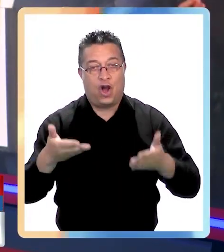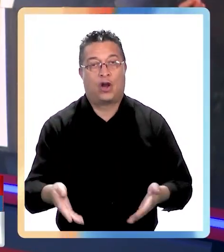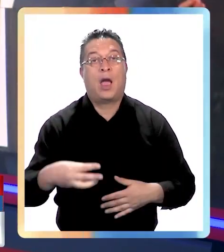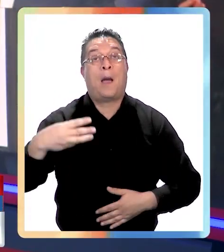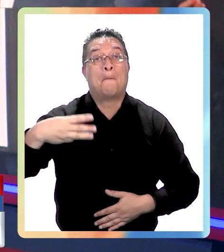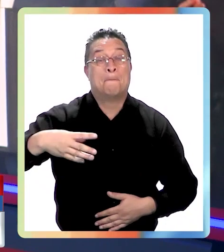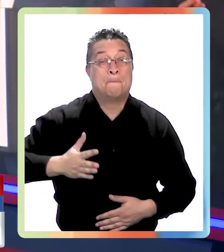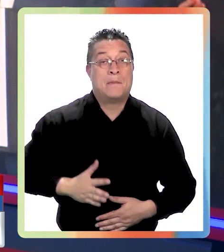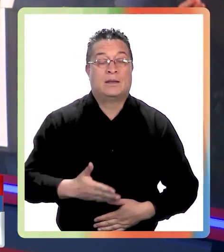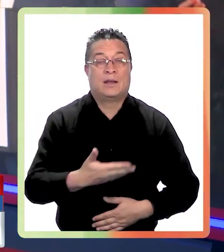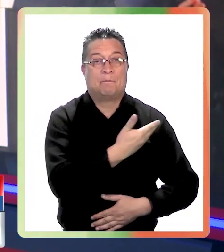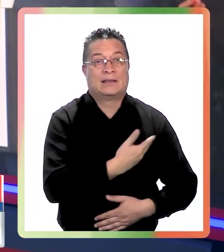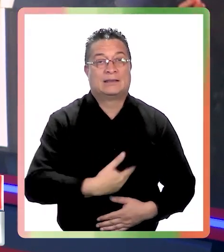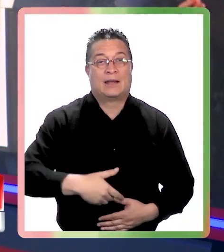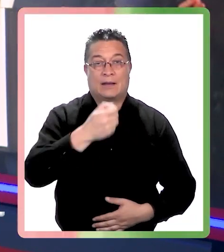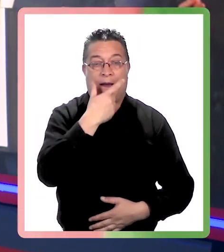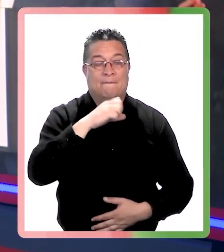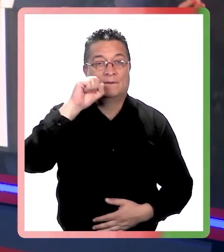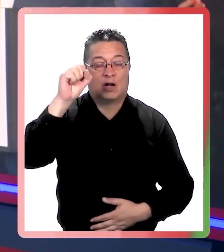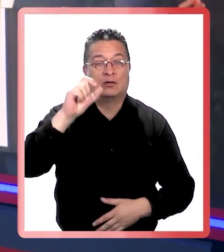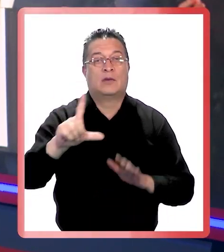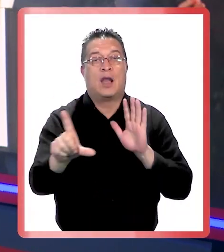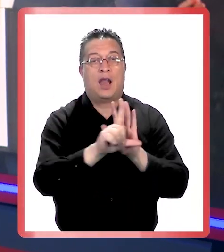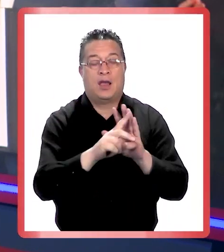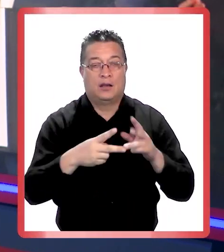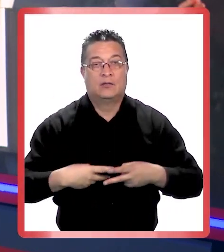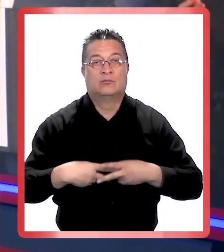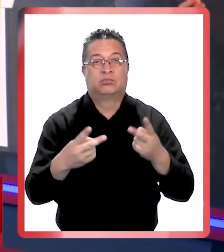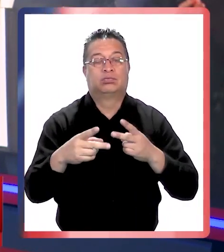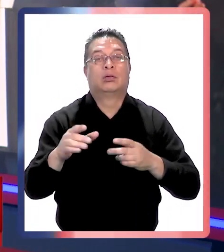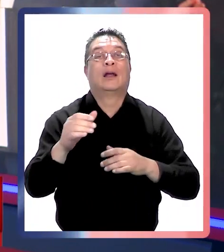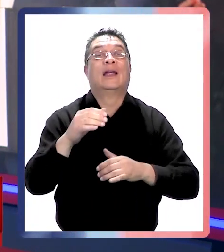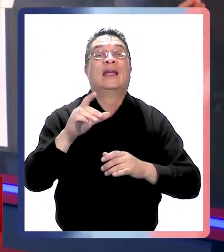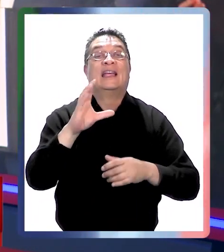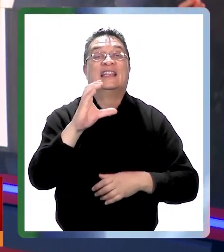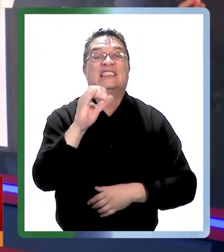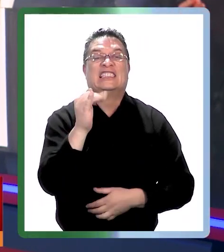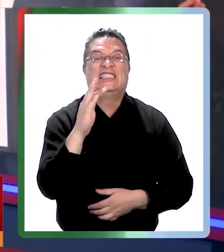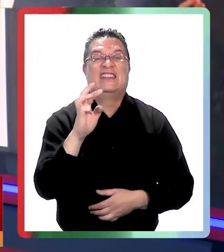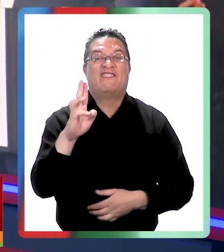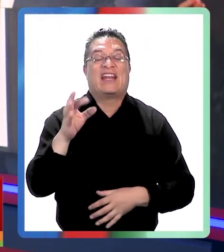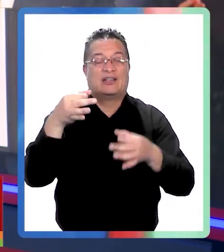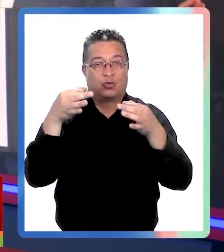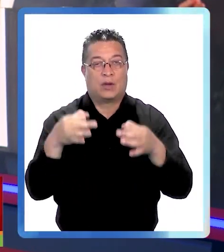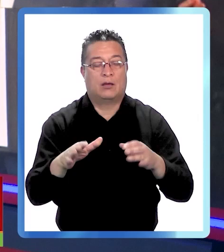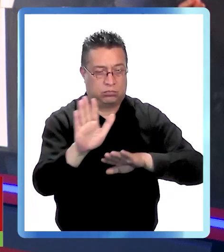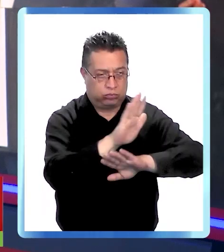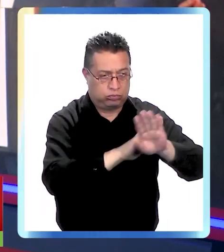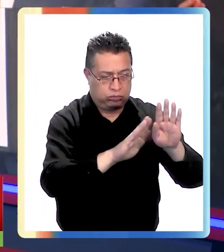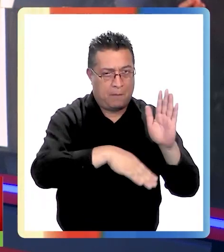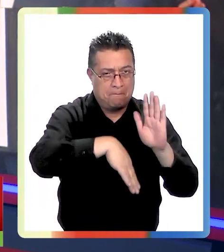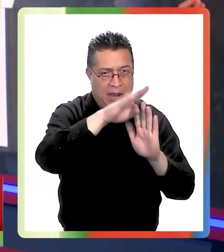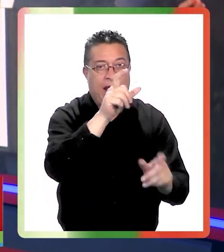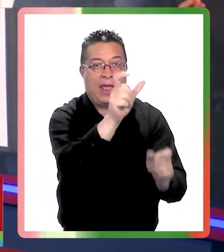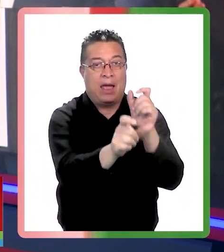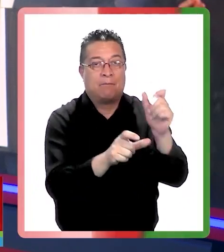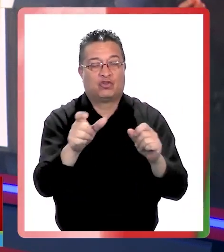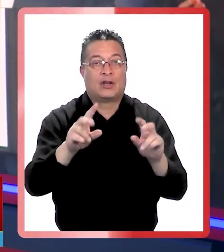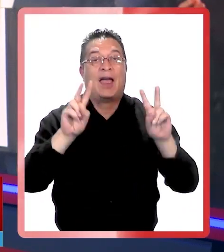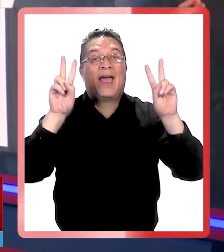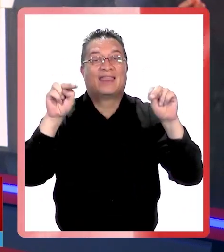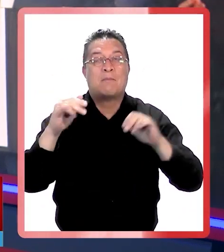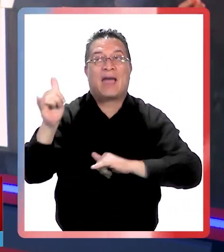porque este martes el presidente Boric promulgó la Ley Marco de Ciberseguridad, que reforzará la protección de las personas en